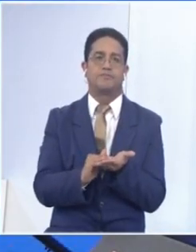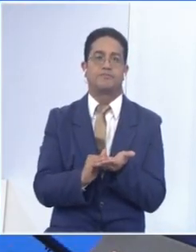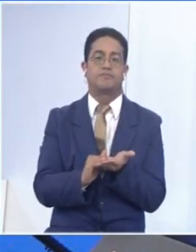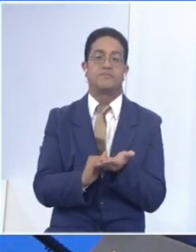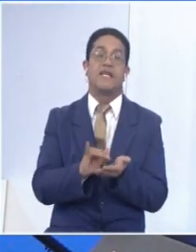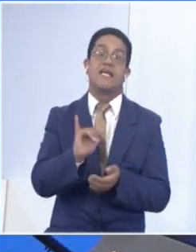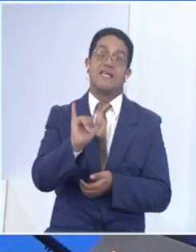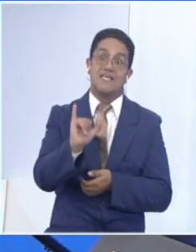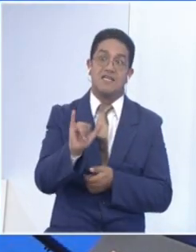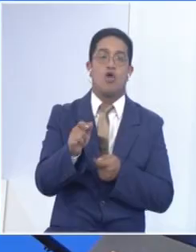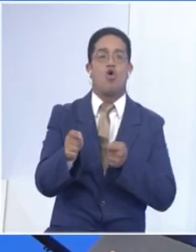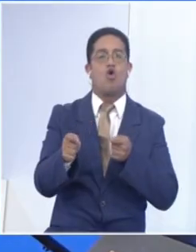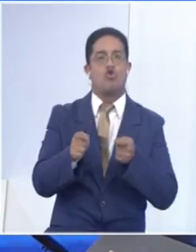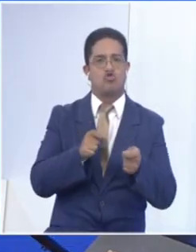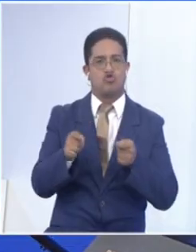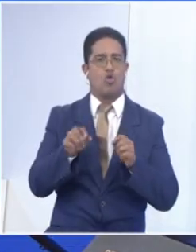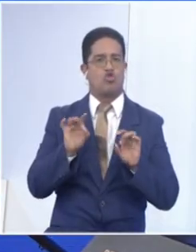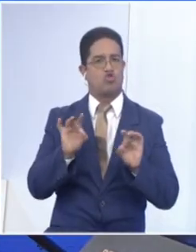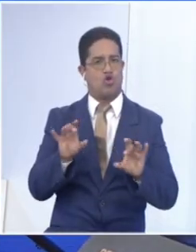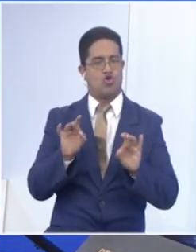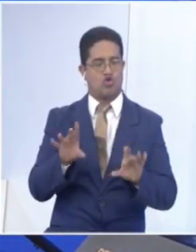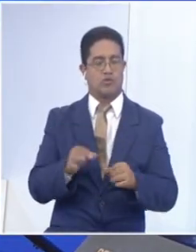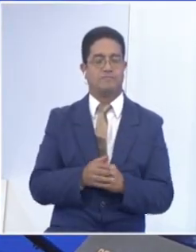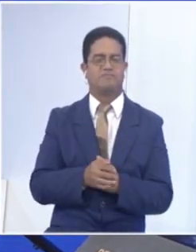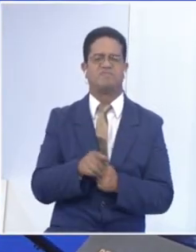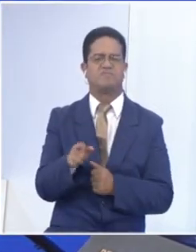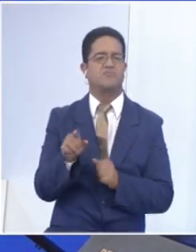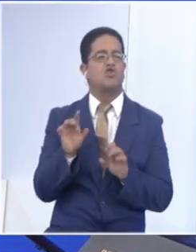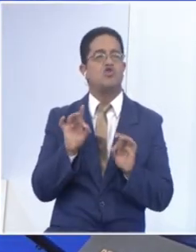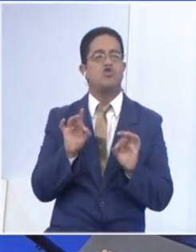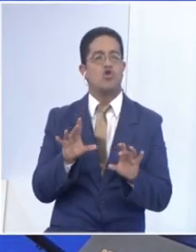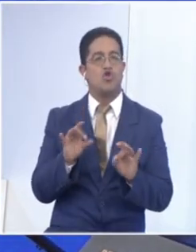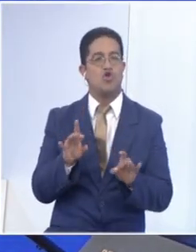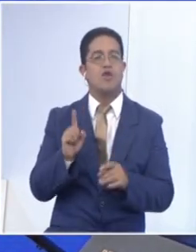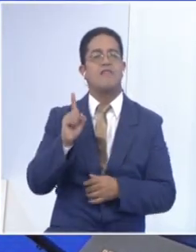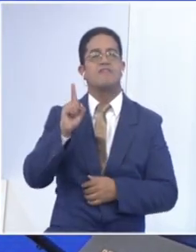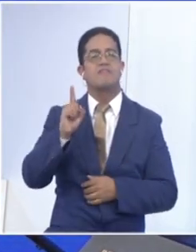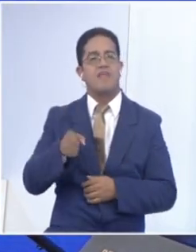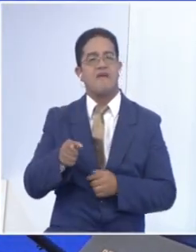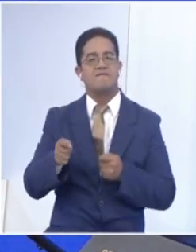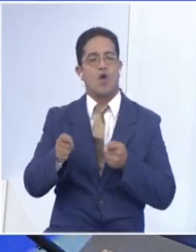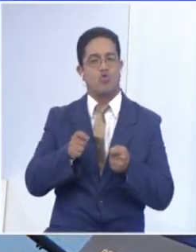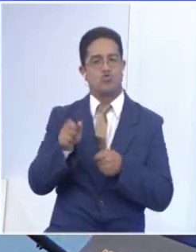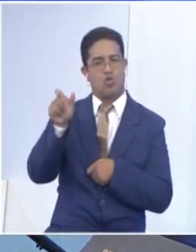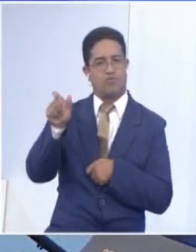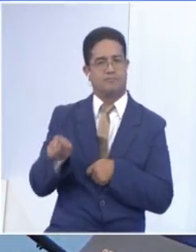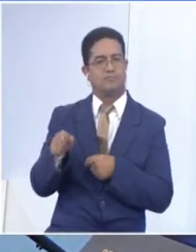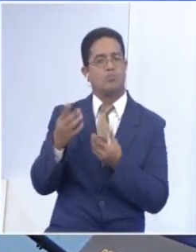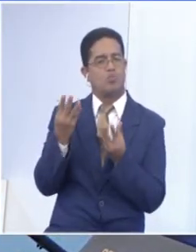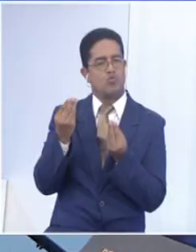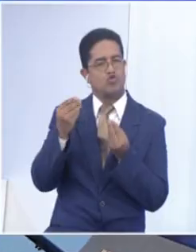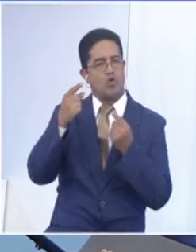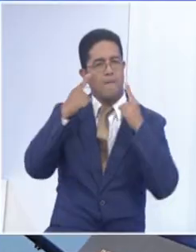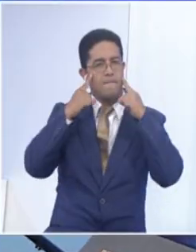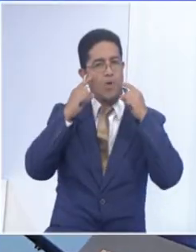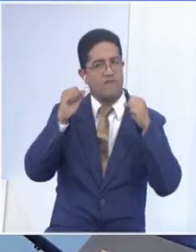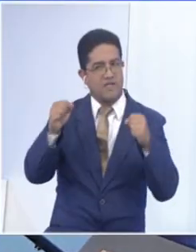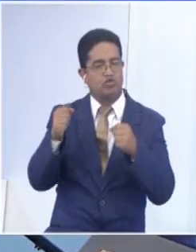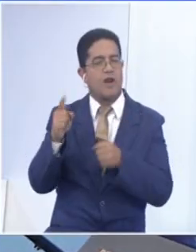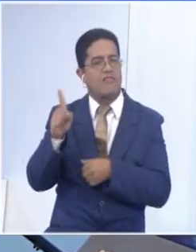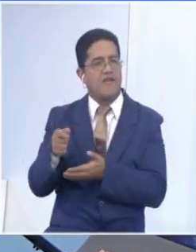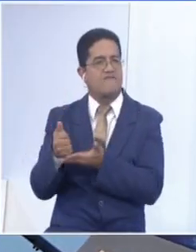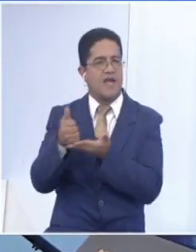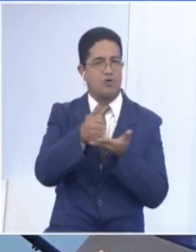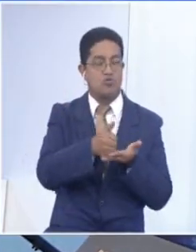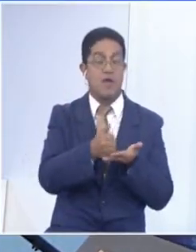manejo multidisciplinario del dolor. Es un dolor que debe ser siempre manejado por un equipo médico y hoy en día